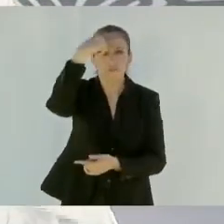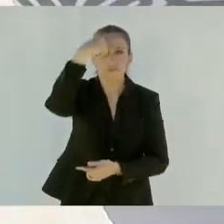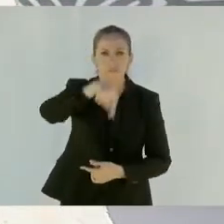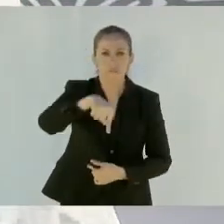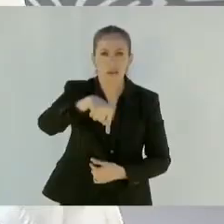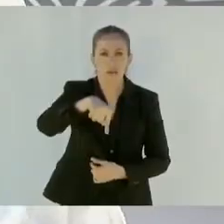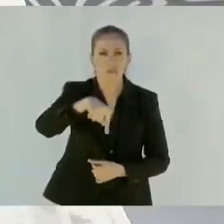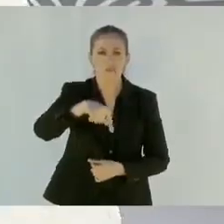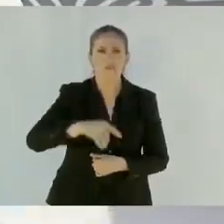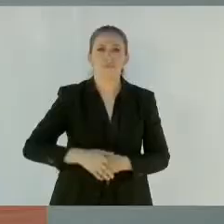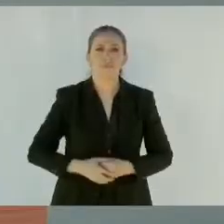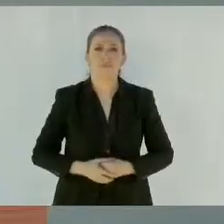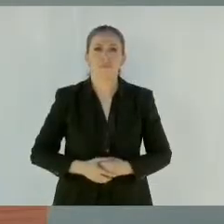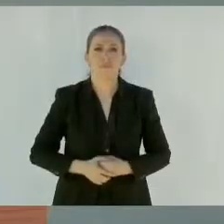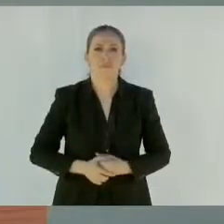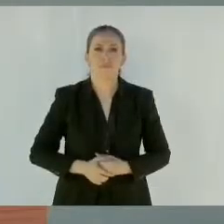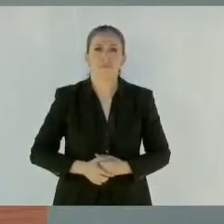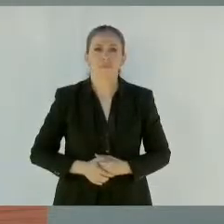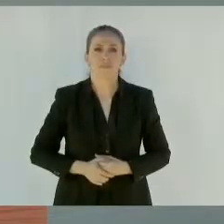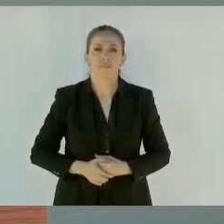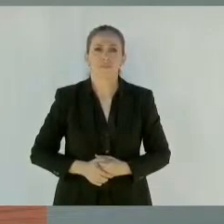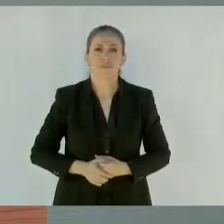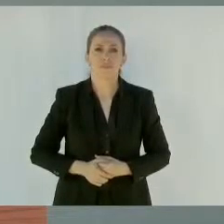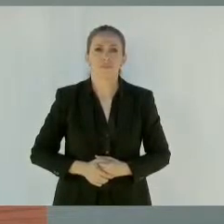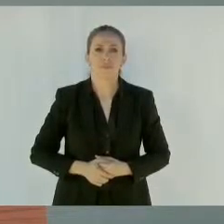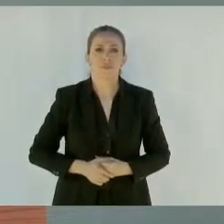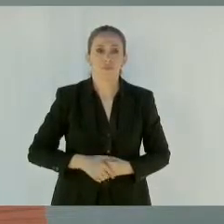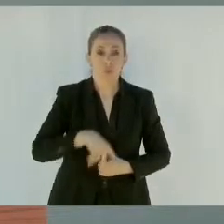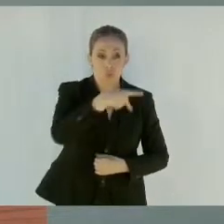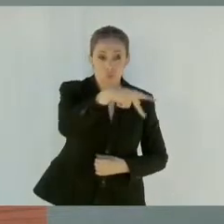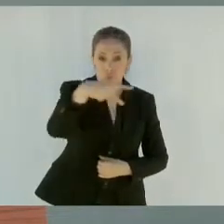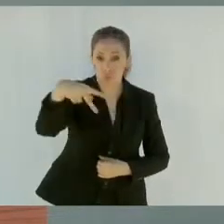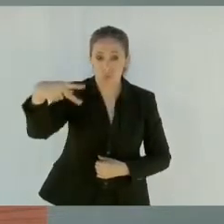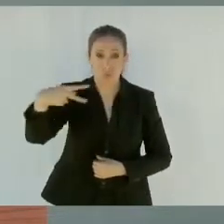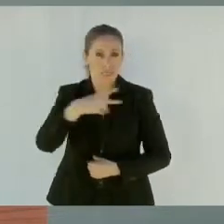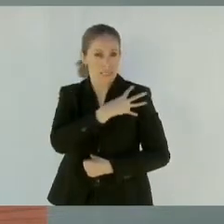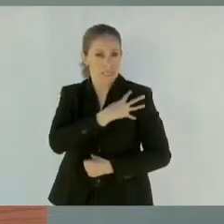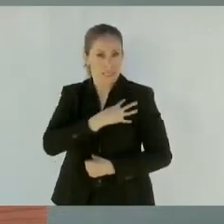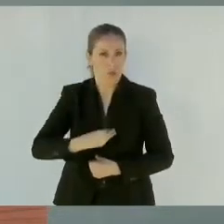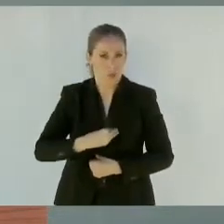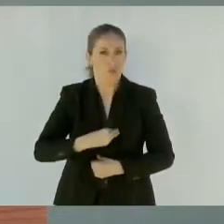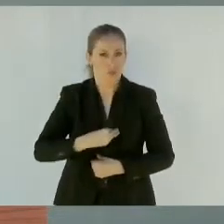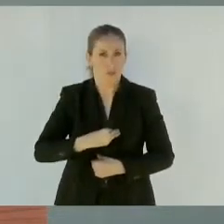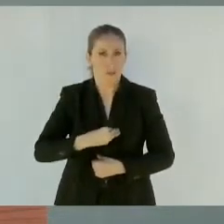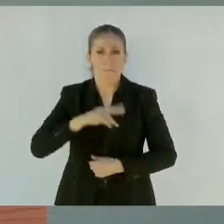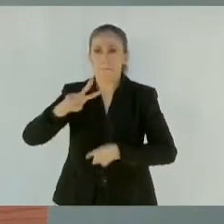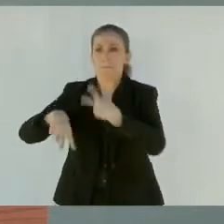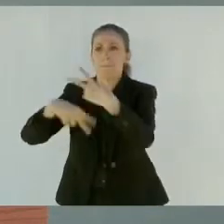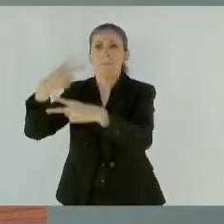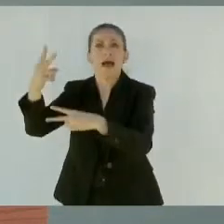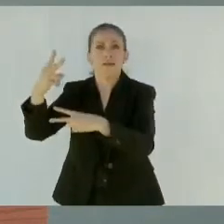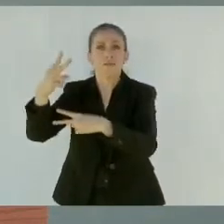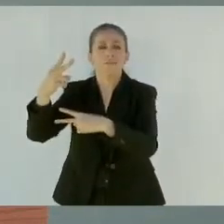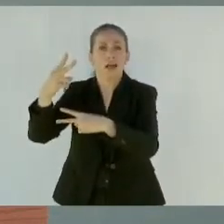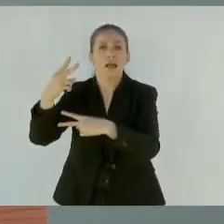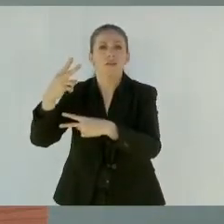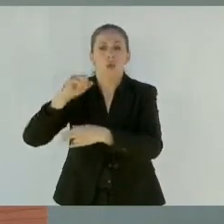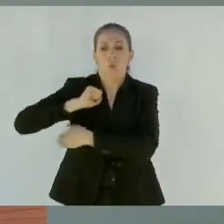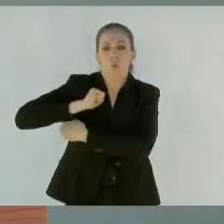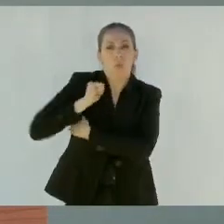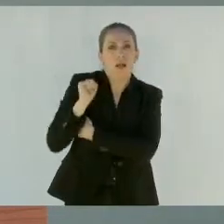para que sus hijos estén en estancias infantiles, sobre todo